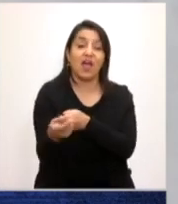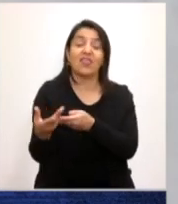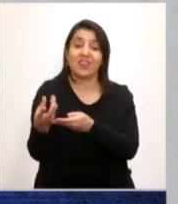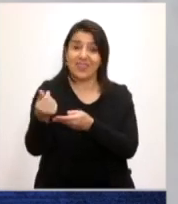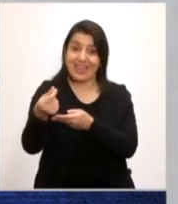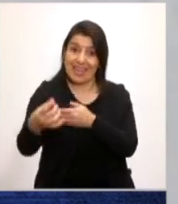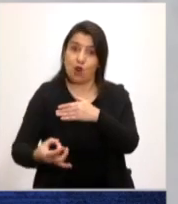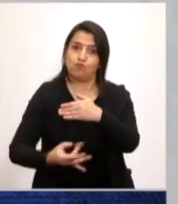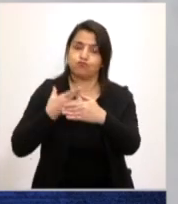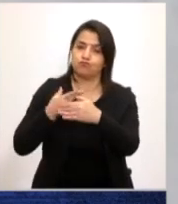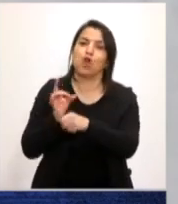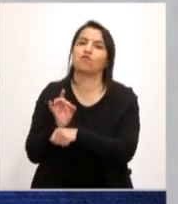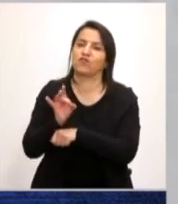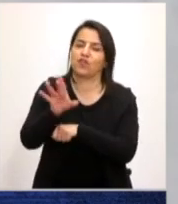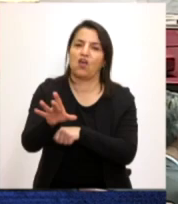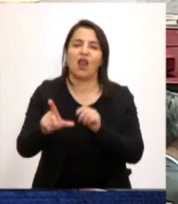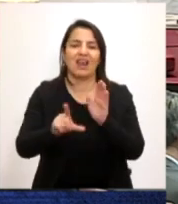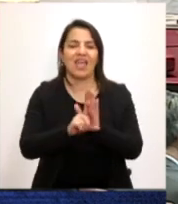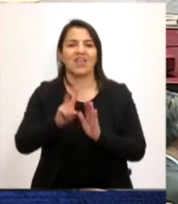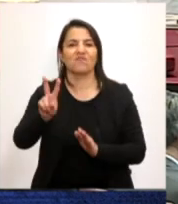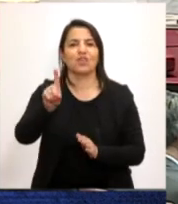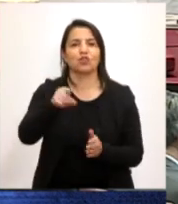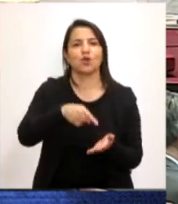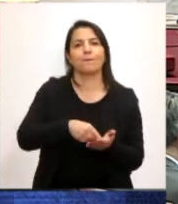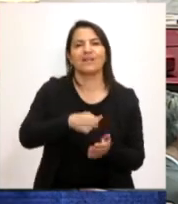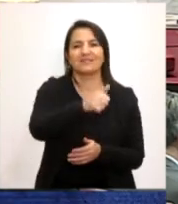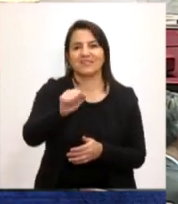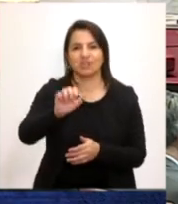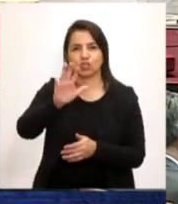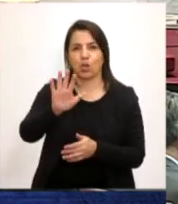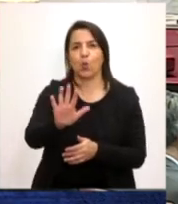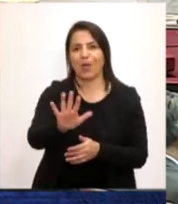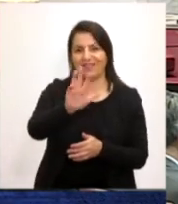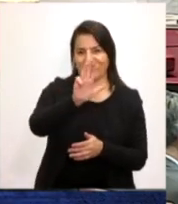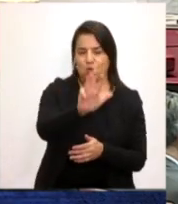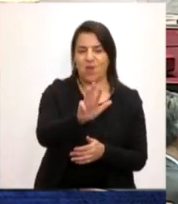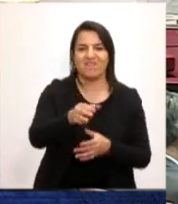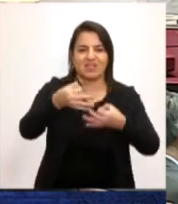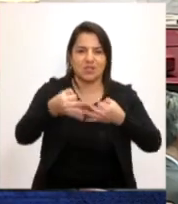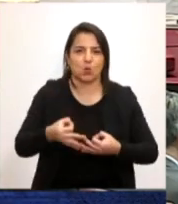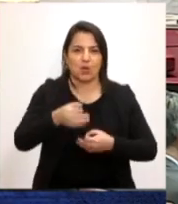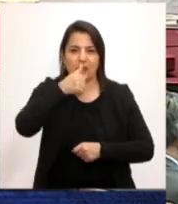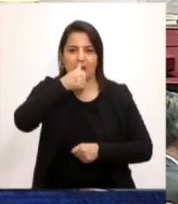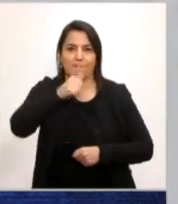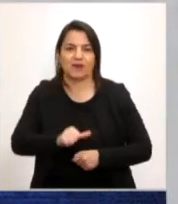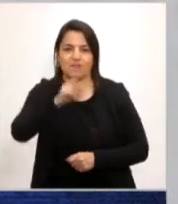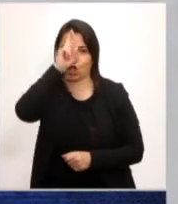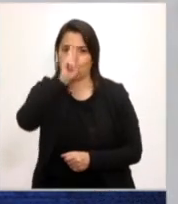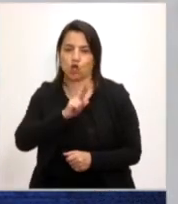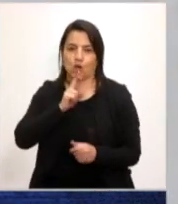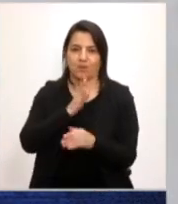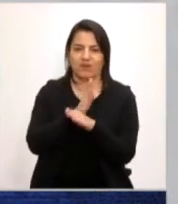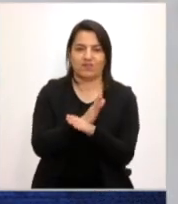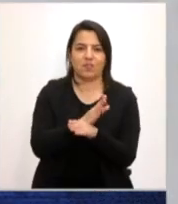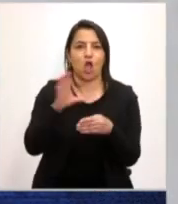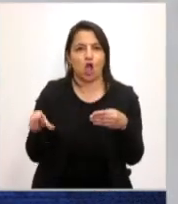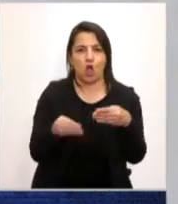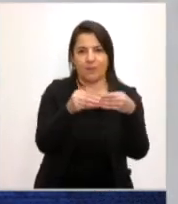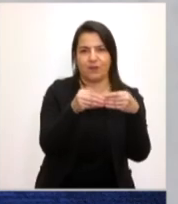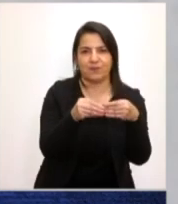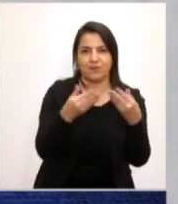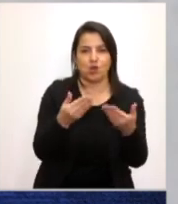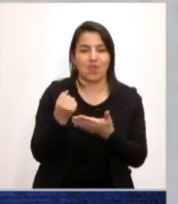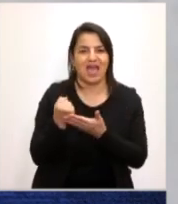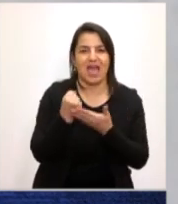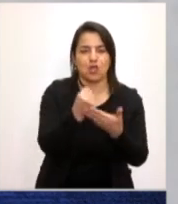nacional. O la ley 21.659 sobre seguridad privada, que consagra el rol preventivo, complementario y coadyuvante de